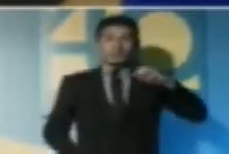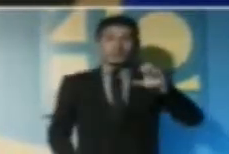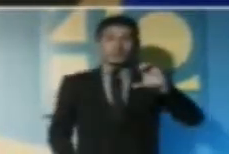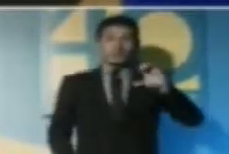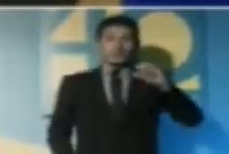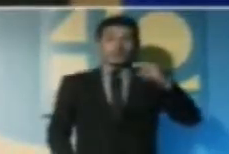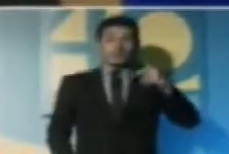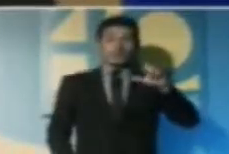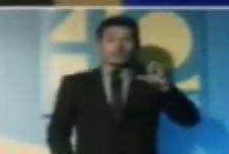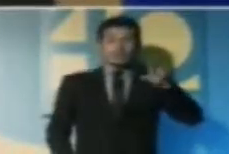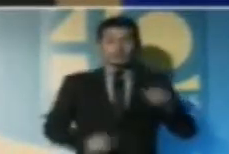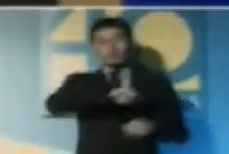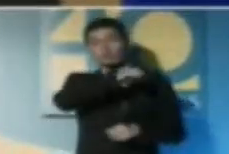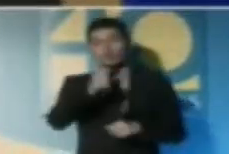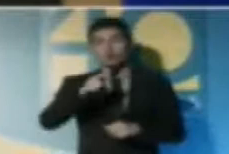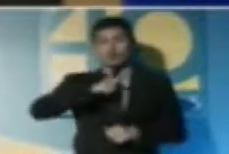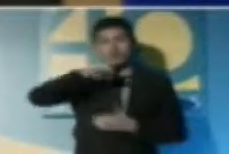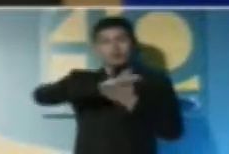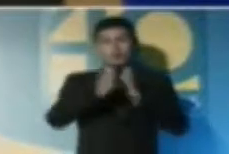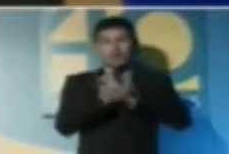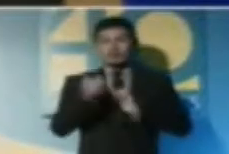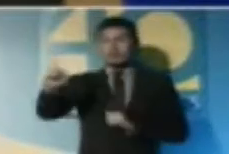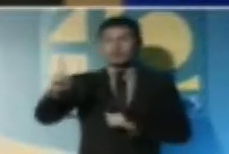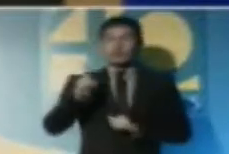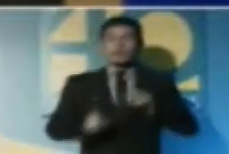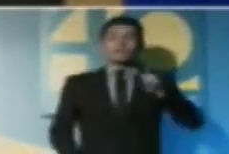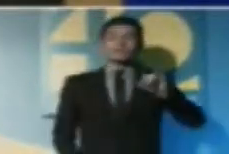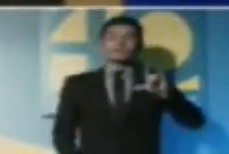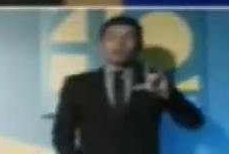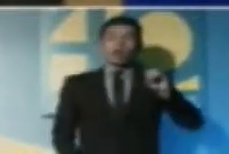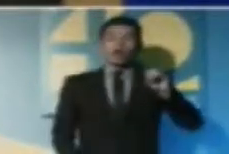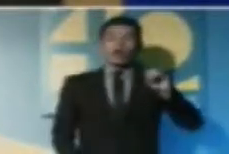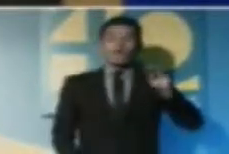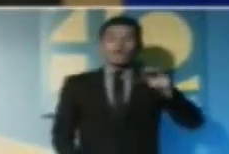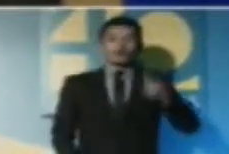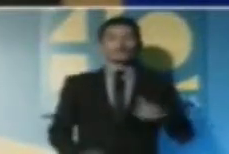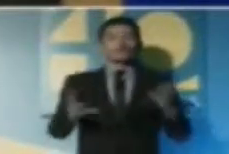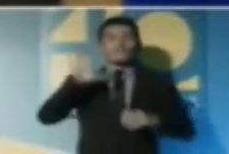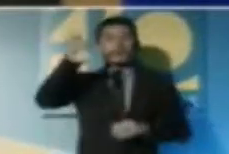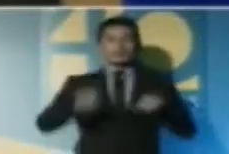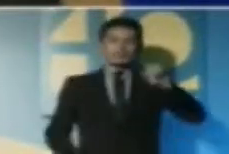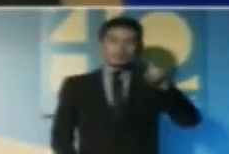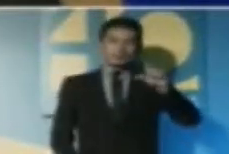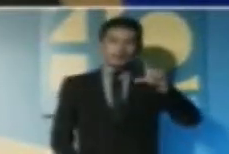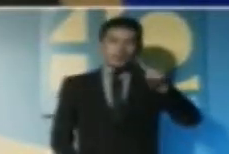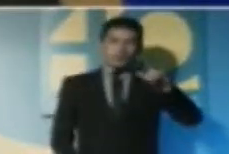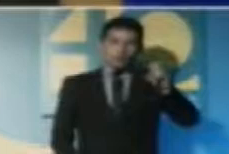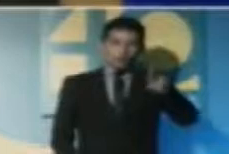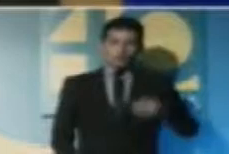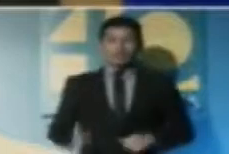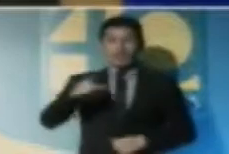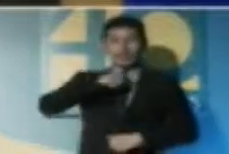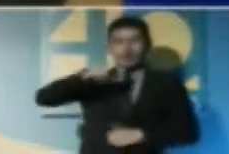el exdirigente de la guerrilla salvadoreña y líder de paz, Joaquín Villalobos, unidos a Teresa Castrillón, líder de procesos